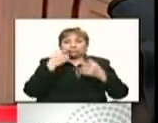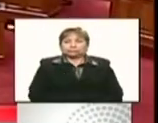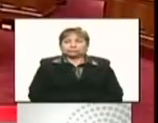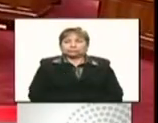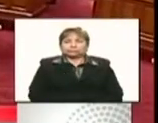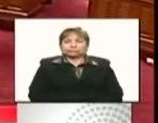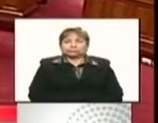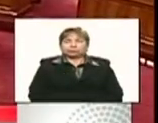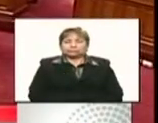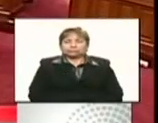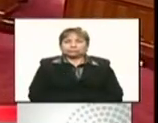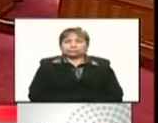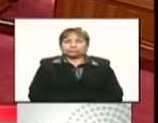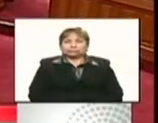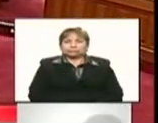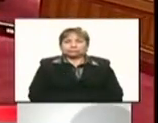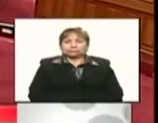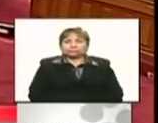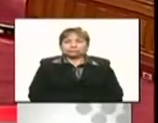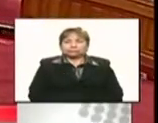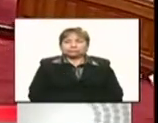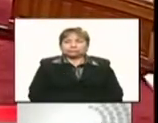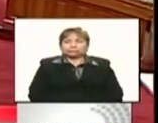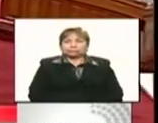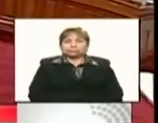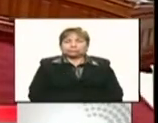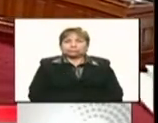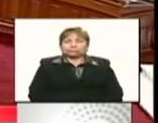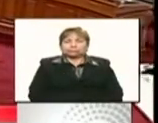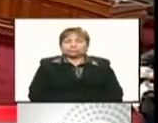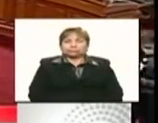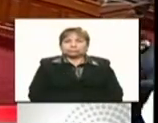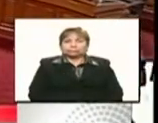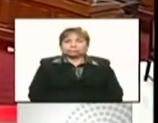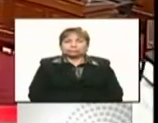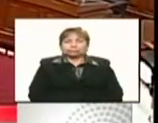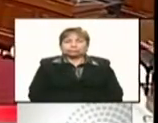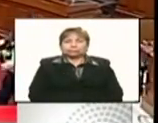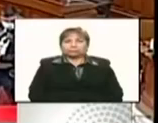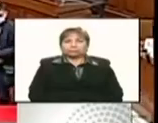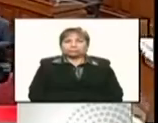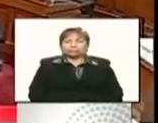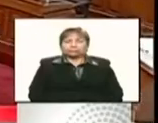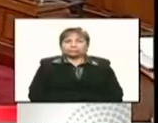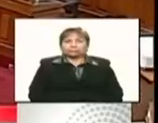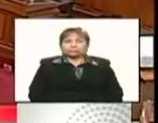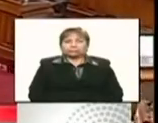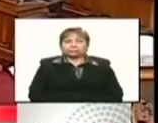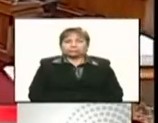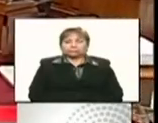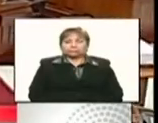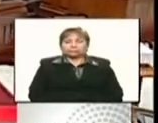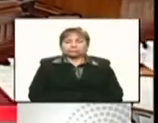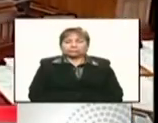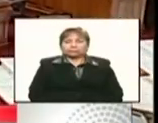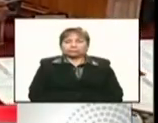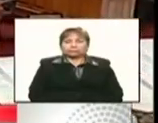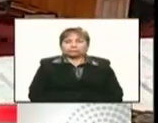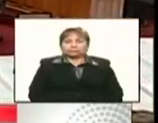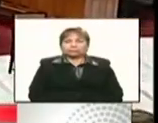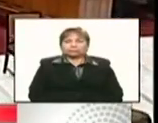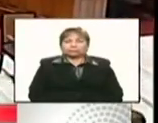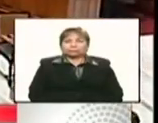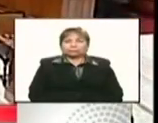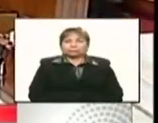realidad, la cuestión de confianza es la que presenta el Poder Ejecutivo ante el Parlamento, un asunto de